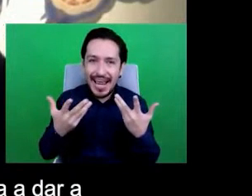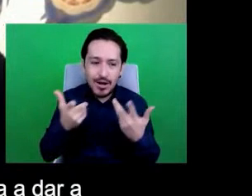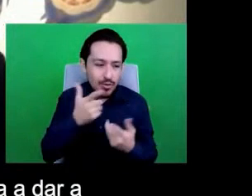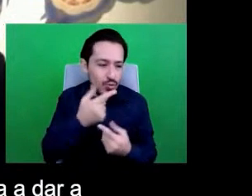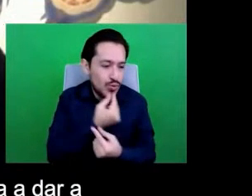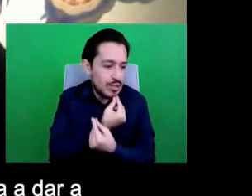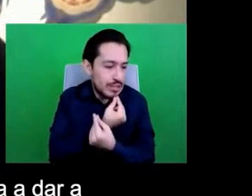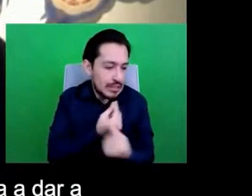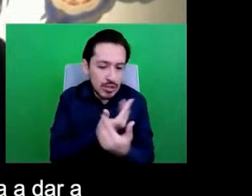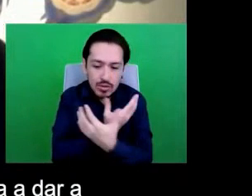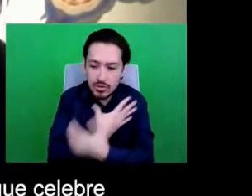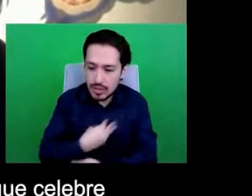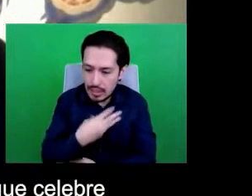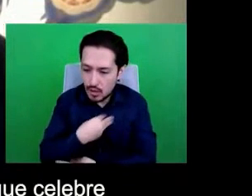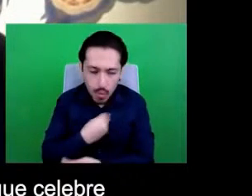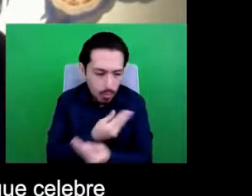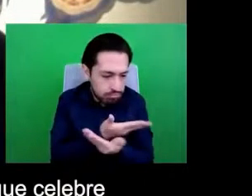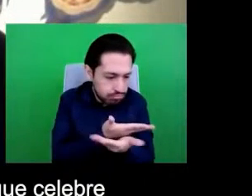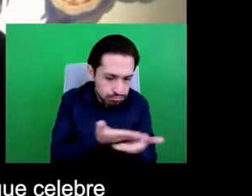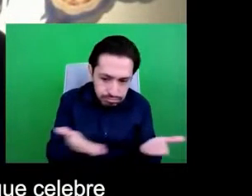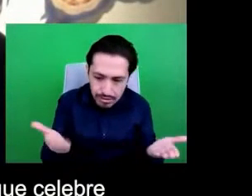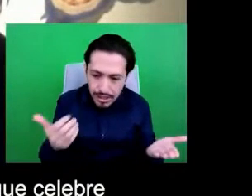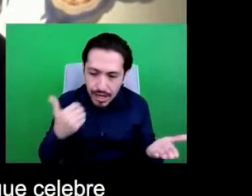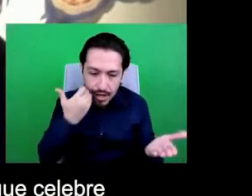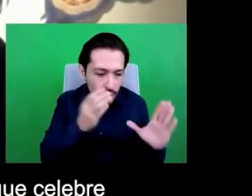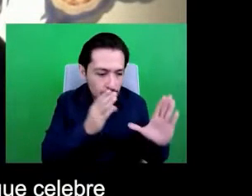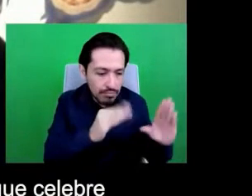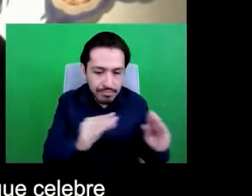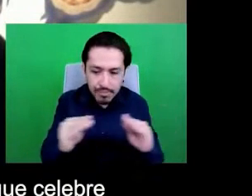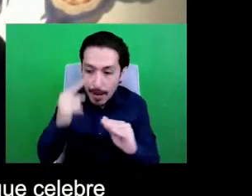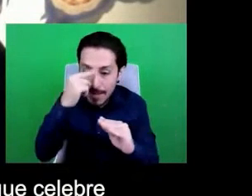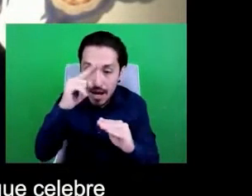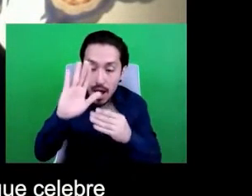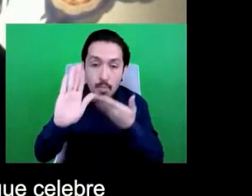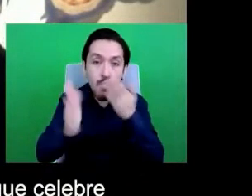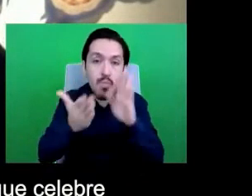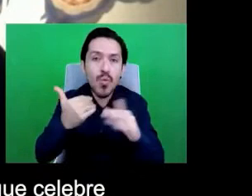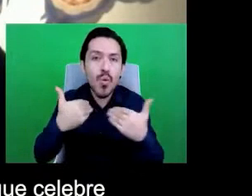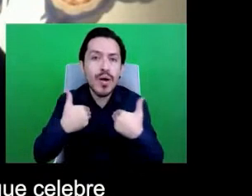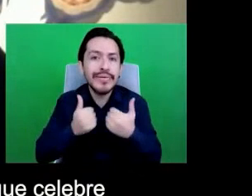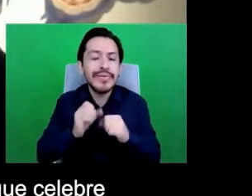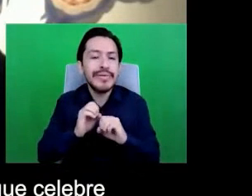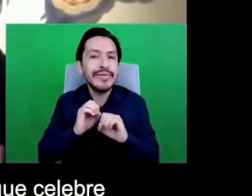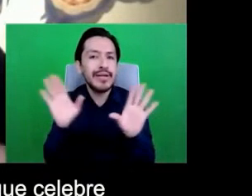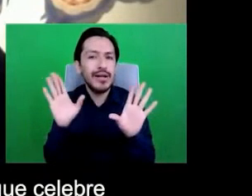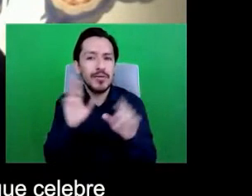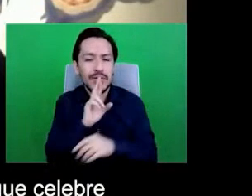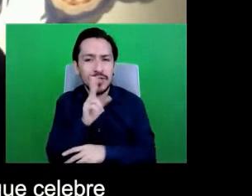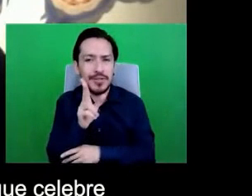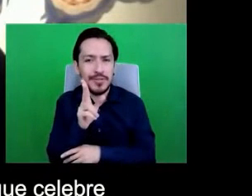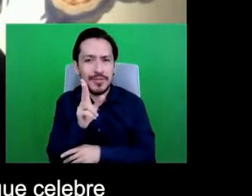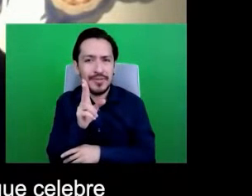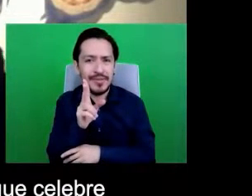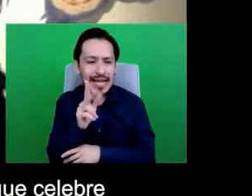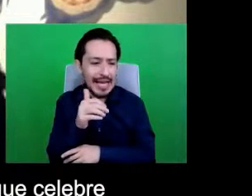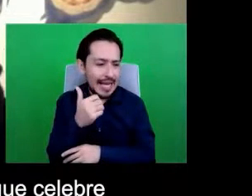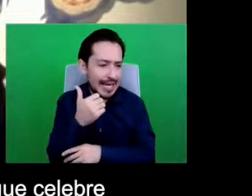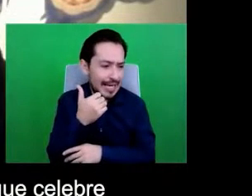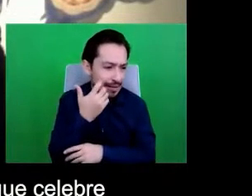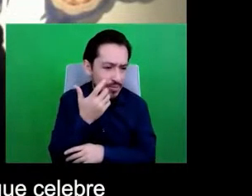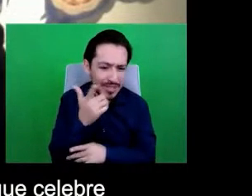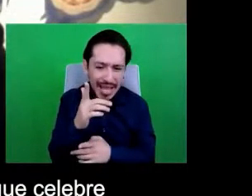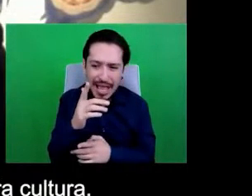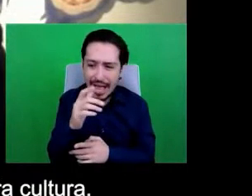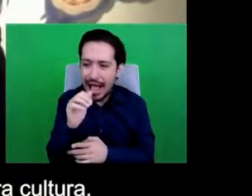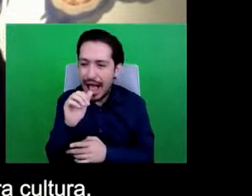mejores oportunidades educativas para que entiendan mejor el mundo, queremos algo que celebre también nuestra herencia, nuestro